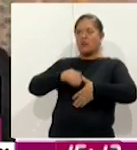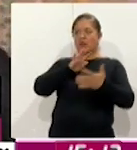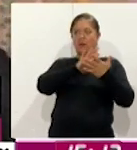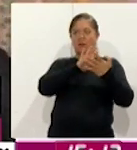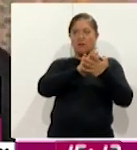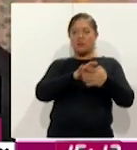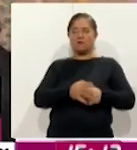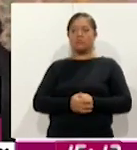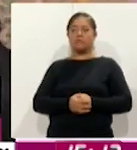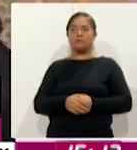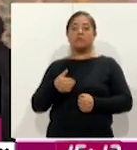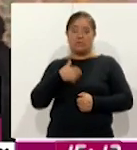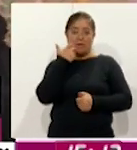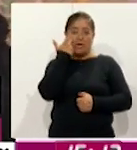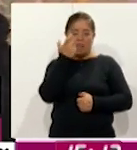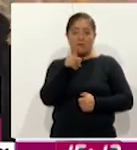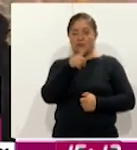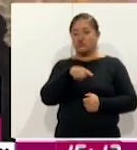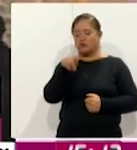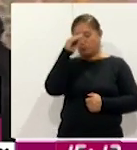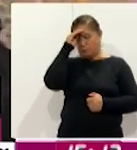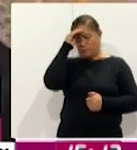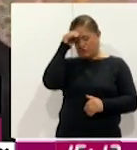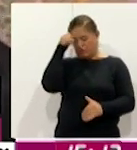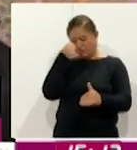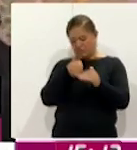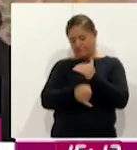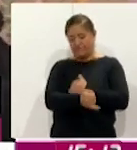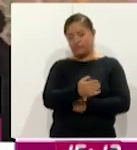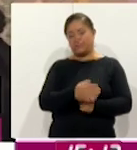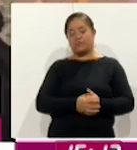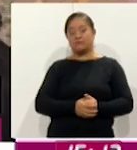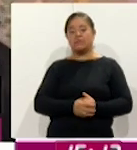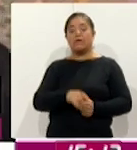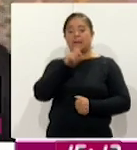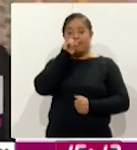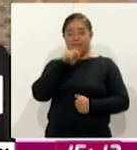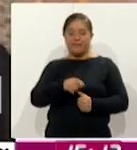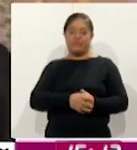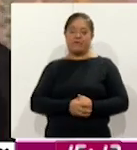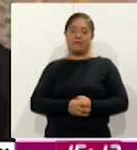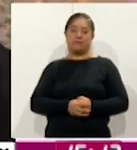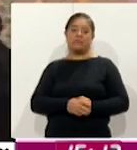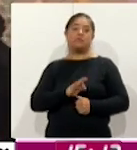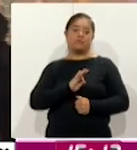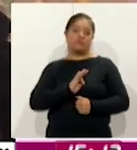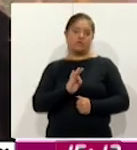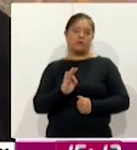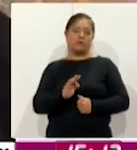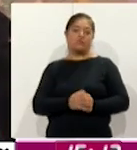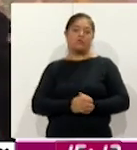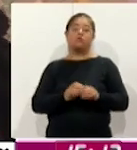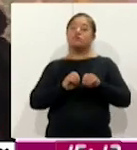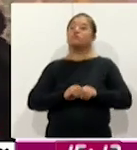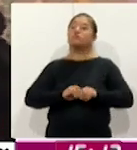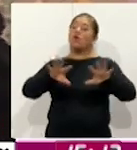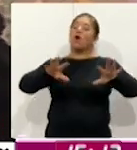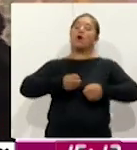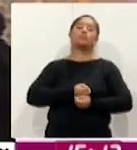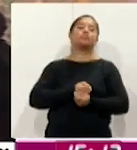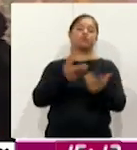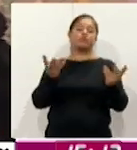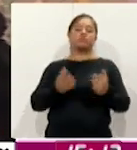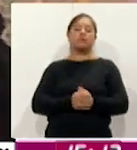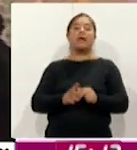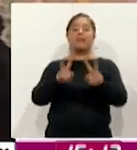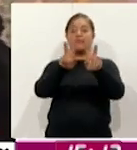penitenciario, donde buscamos hacer reflexiones profundas, donde también podamos dar a conocer todo